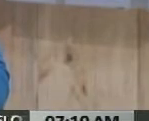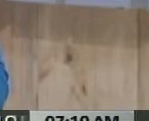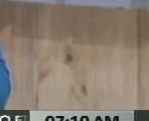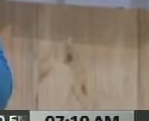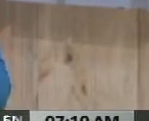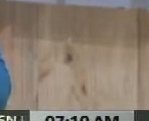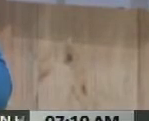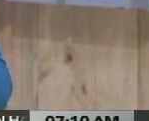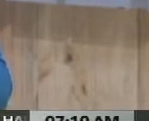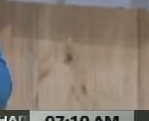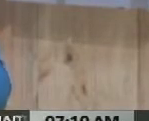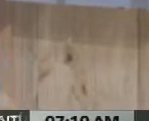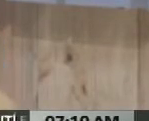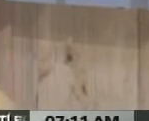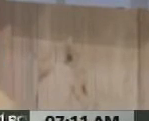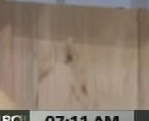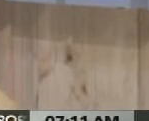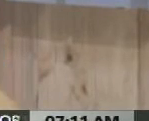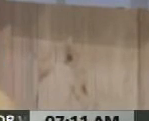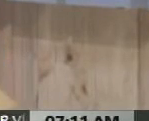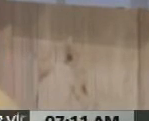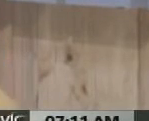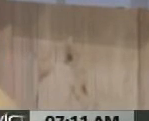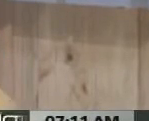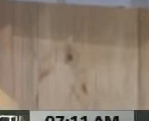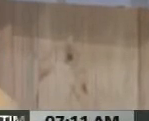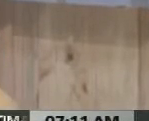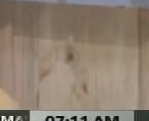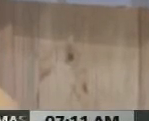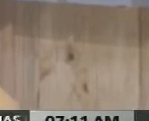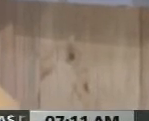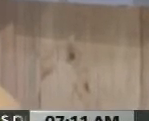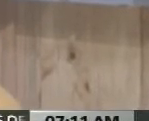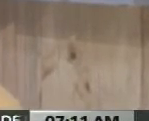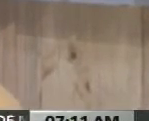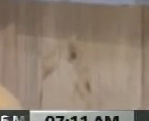compañero José Manuel, porque recordemos que el presidente Nicolás Maduro se encuentra en este momento en Turquía. José Manuel, cuéntanos.